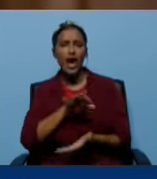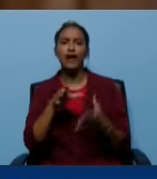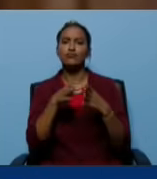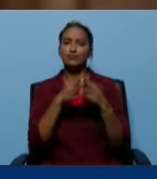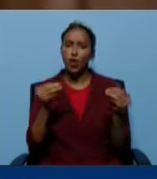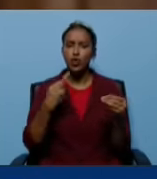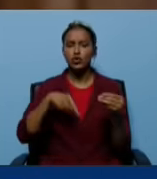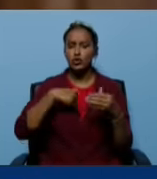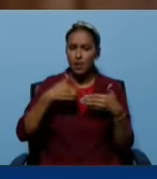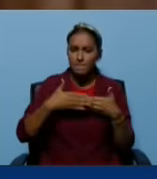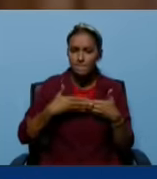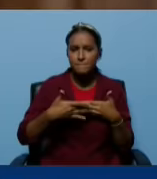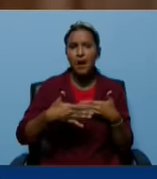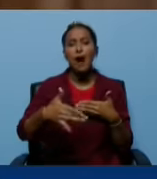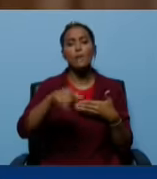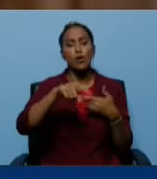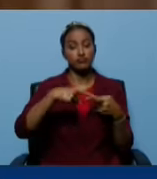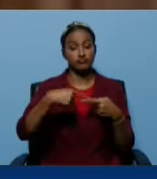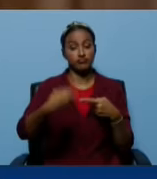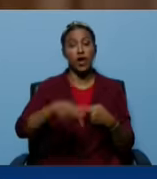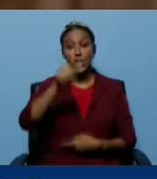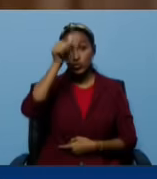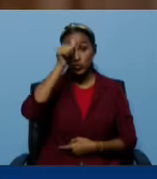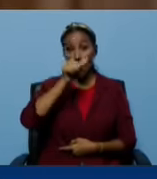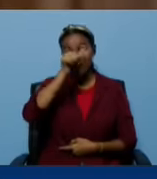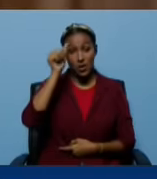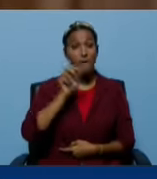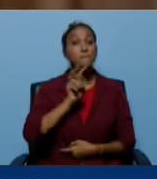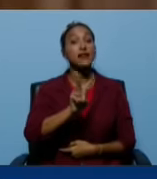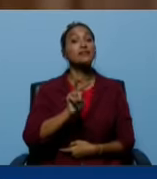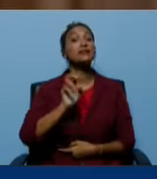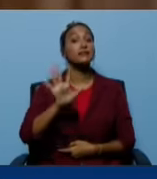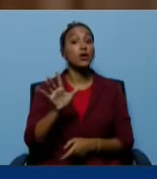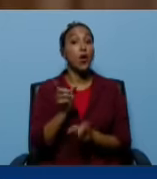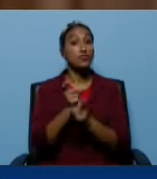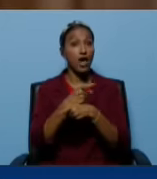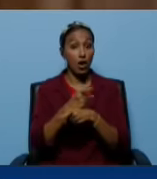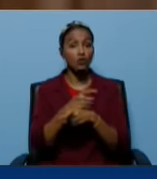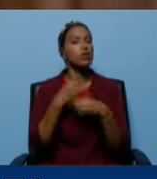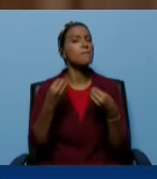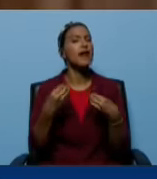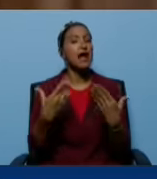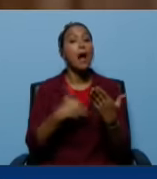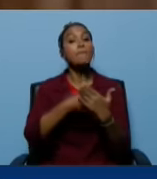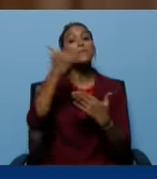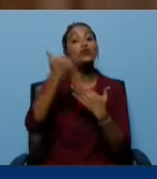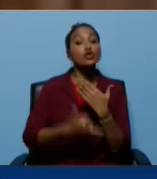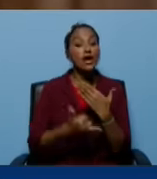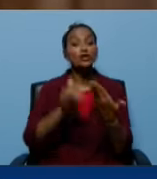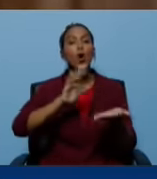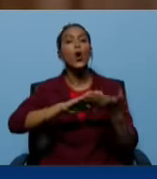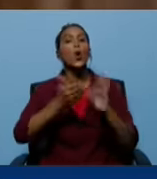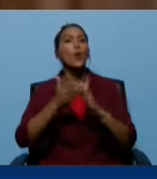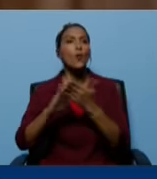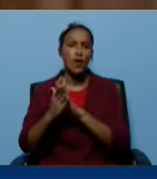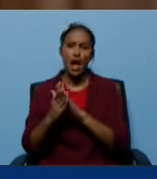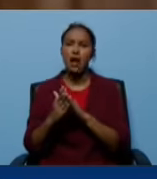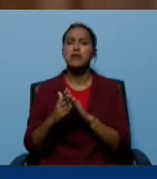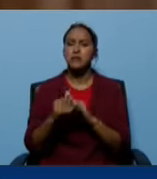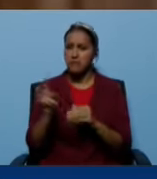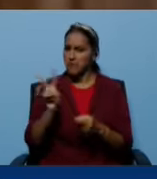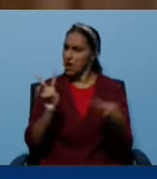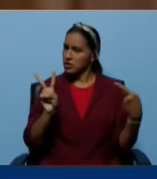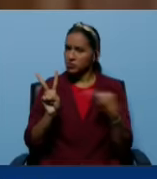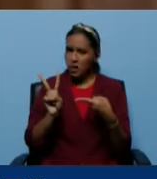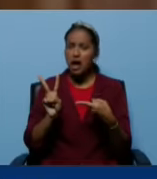electoral este domingo 25 de agosto para los proyectos comunales. Es decir, Venezuela está en